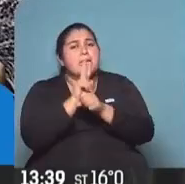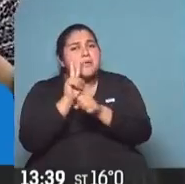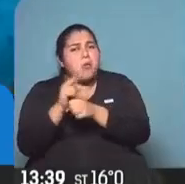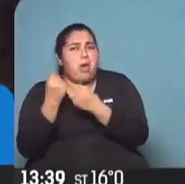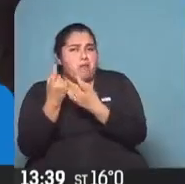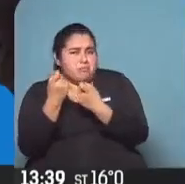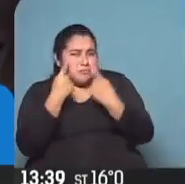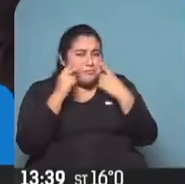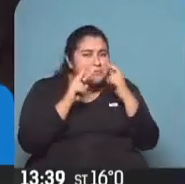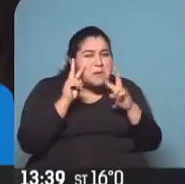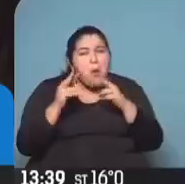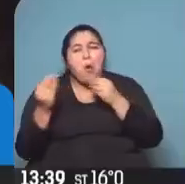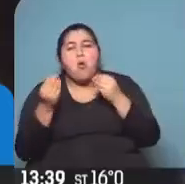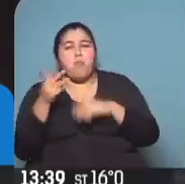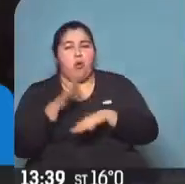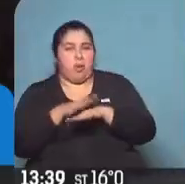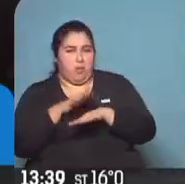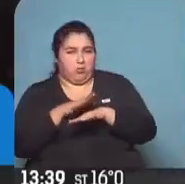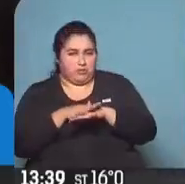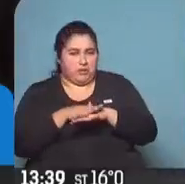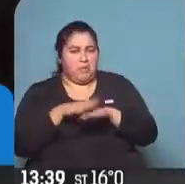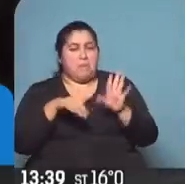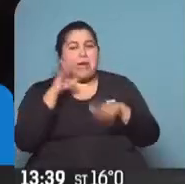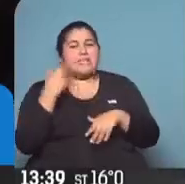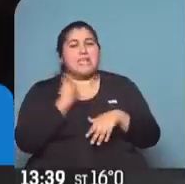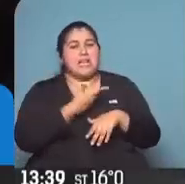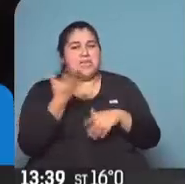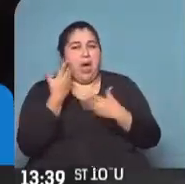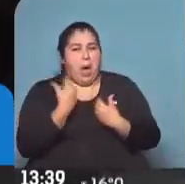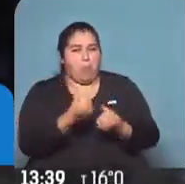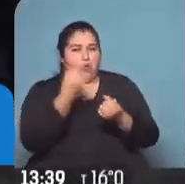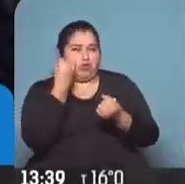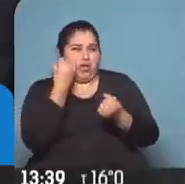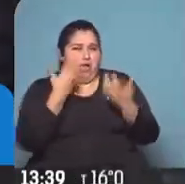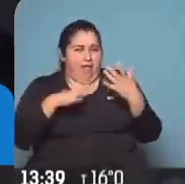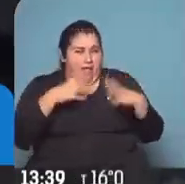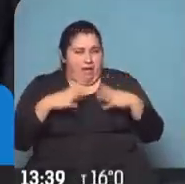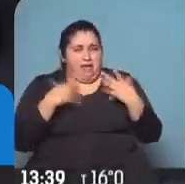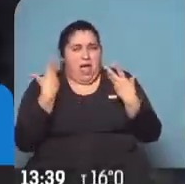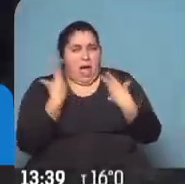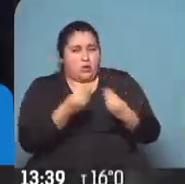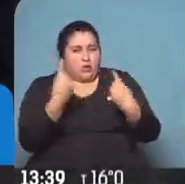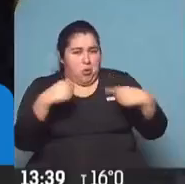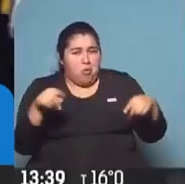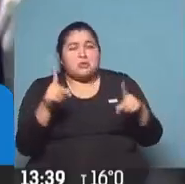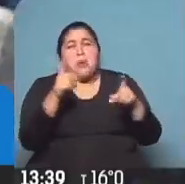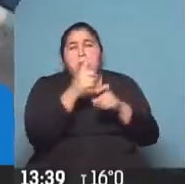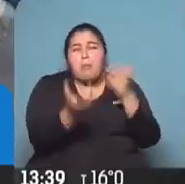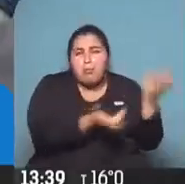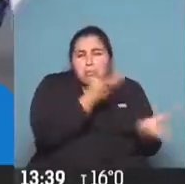elementos diplomáticos áreas generales de apoyo de auxilio en caso de cimientos